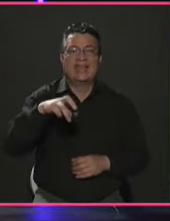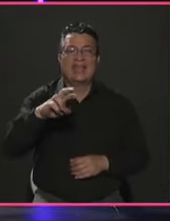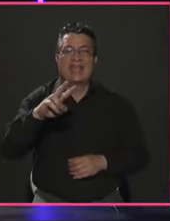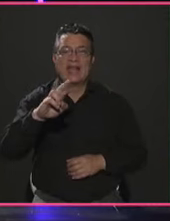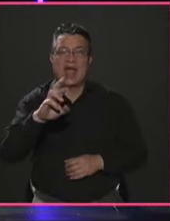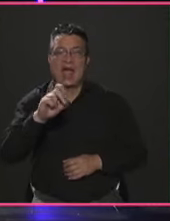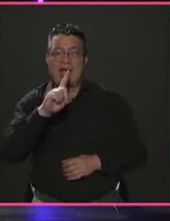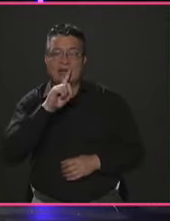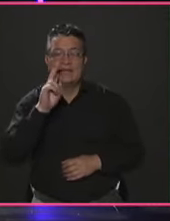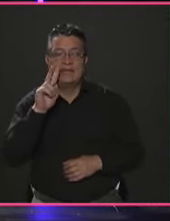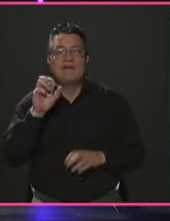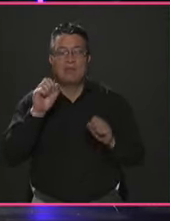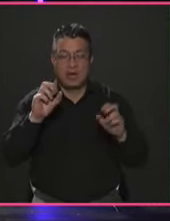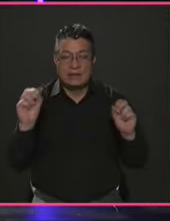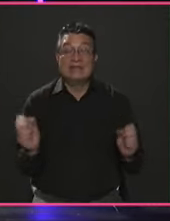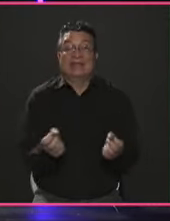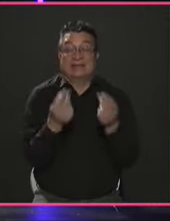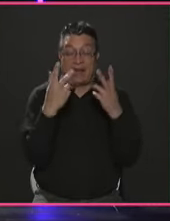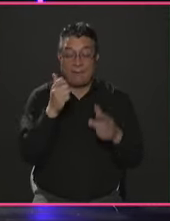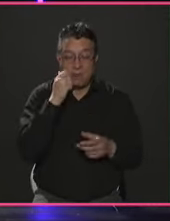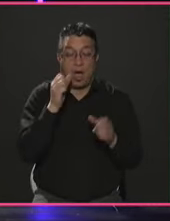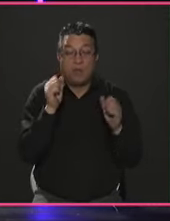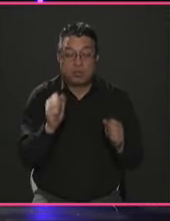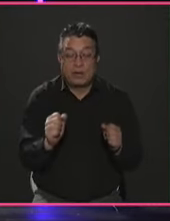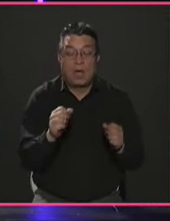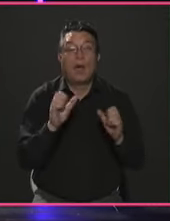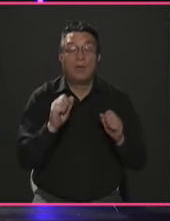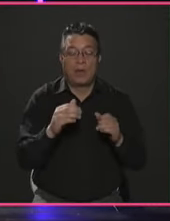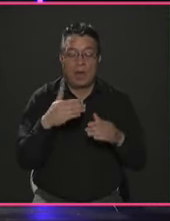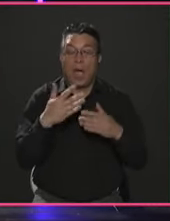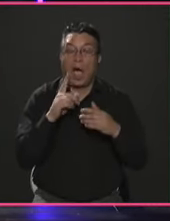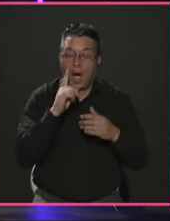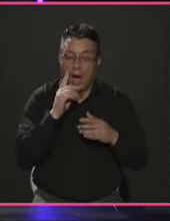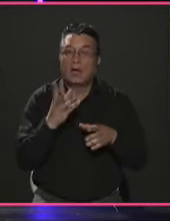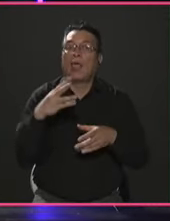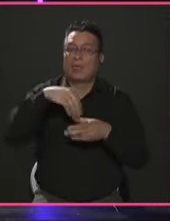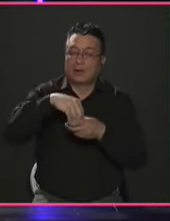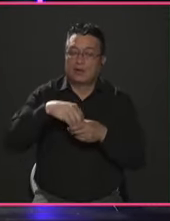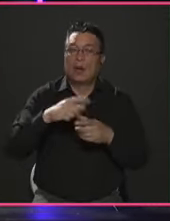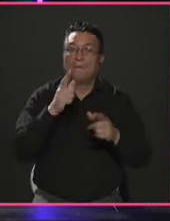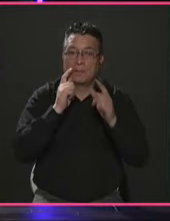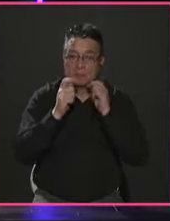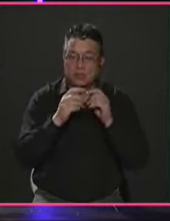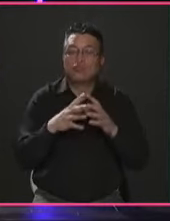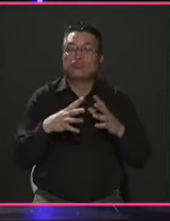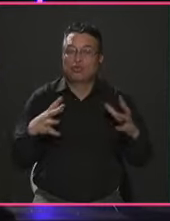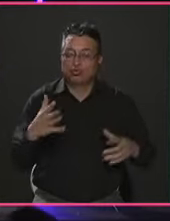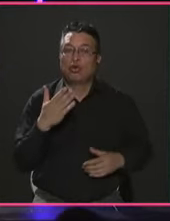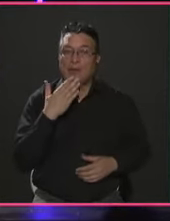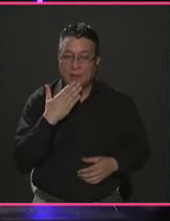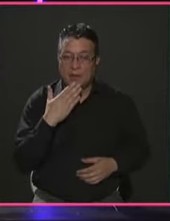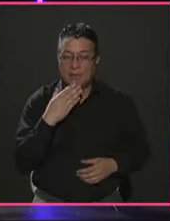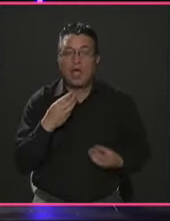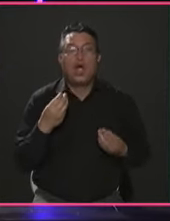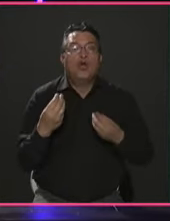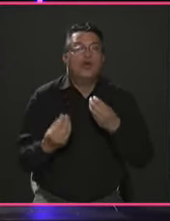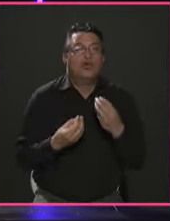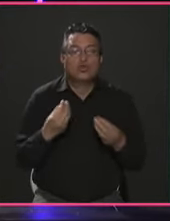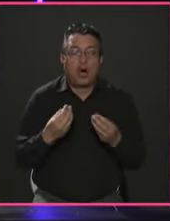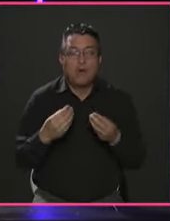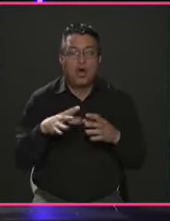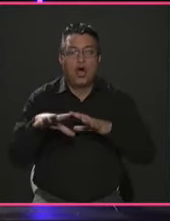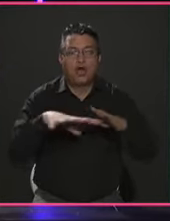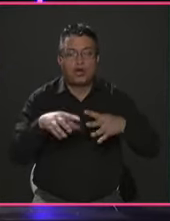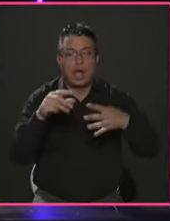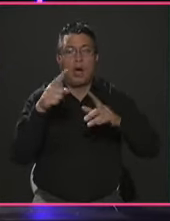a la humanidad sin ella no podemos vivir también genera riesgos existenciales gigantescos cómo Entonces tomar aquellos aspectos